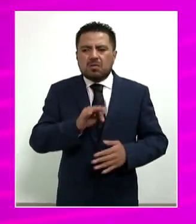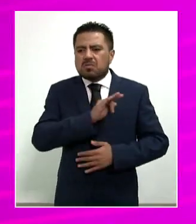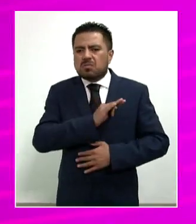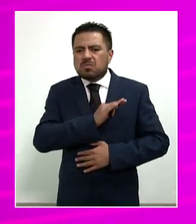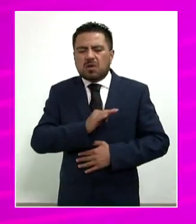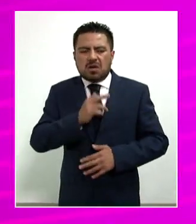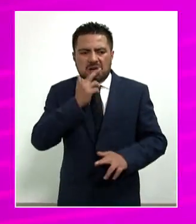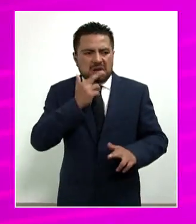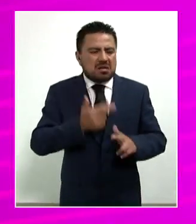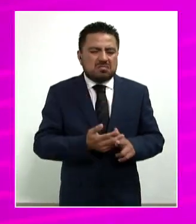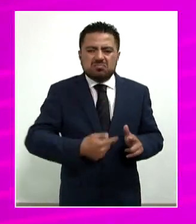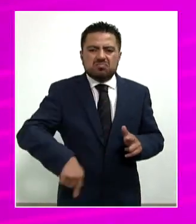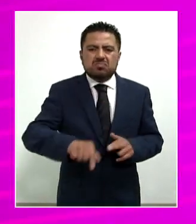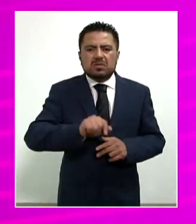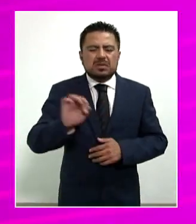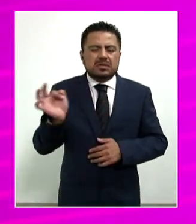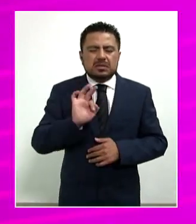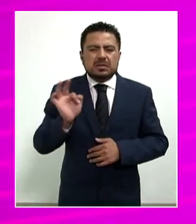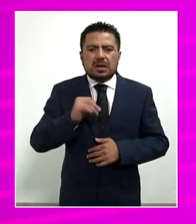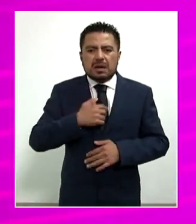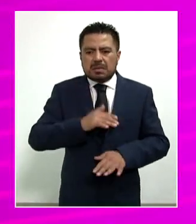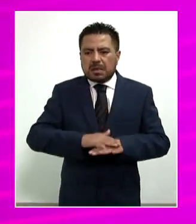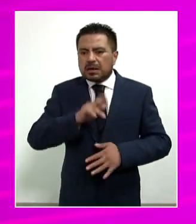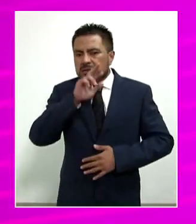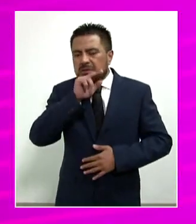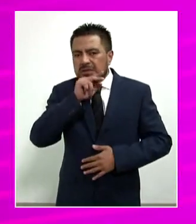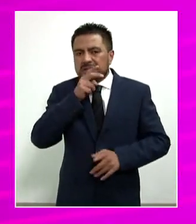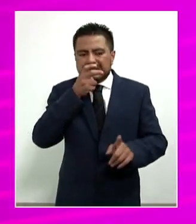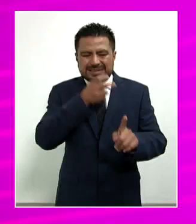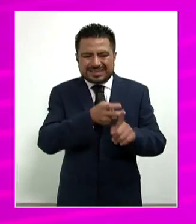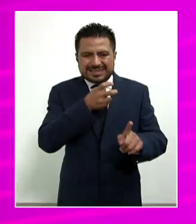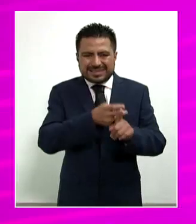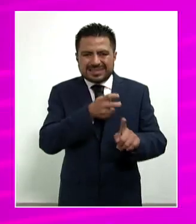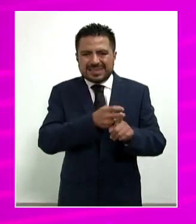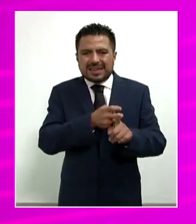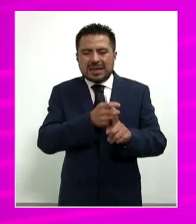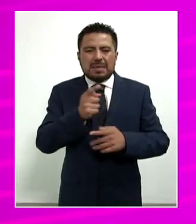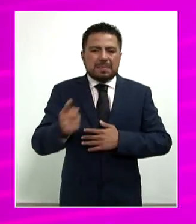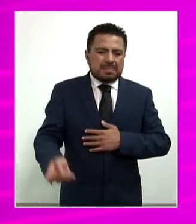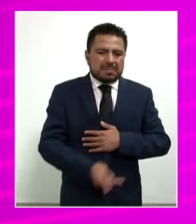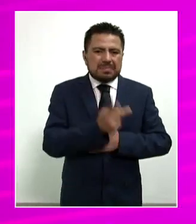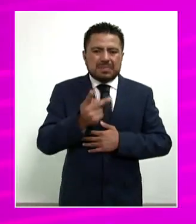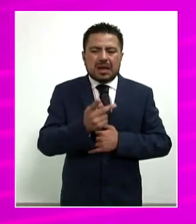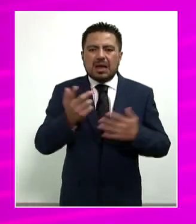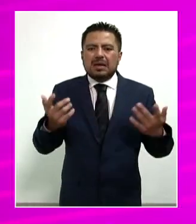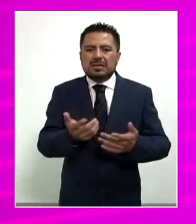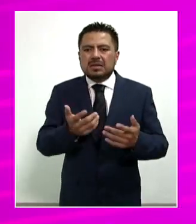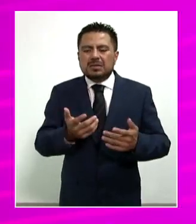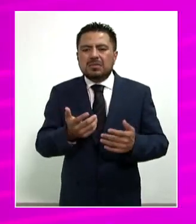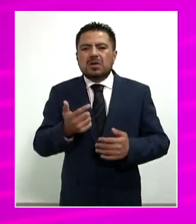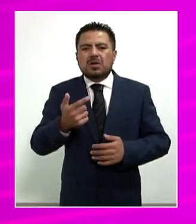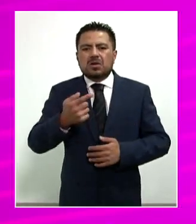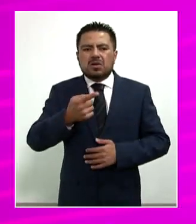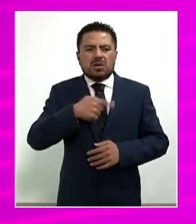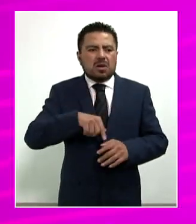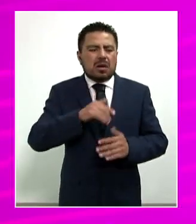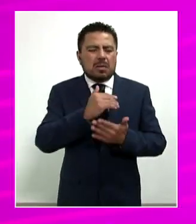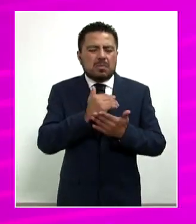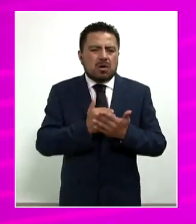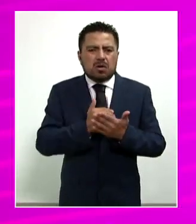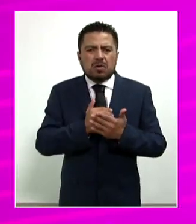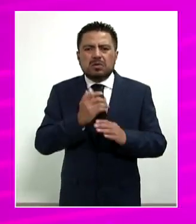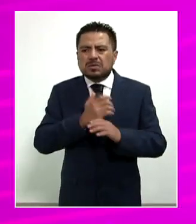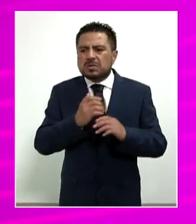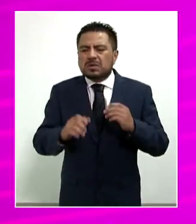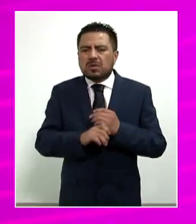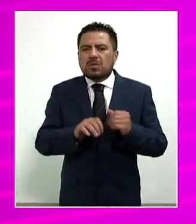ser responsables. Pero quizá lo que más me preocupa de esa pregunta que hicimos es que es de los pocos casos